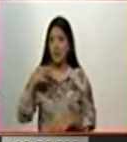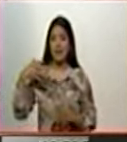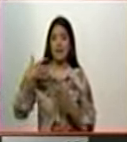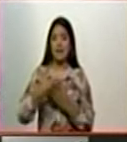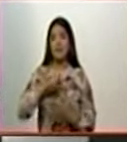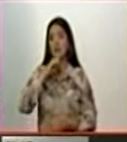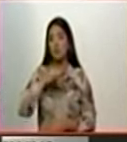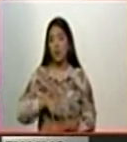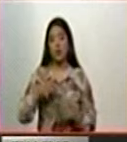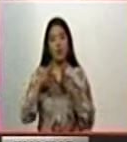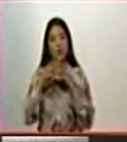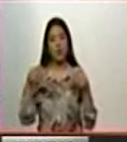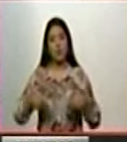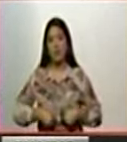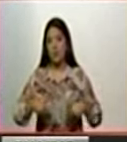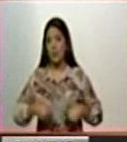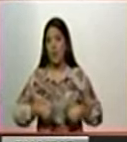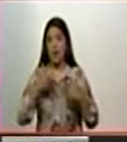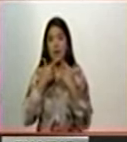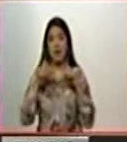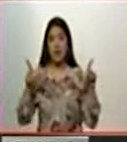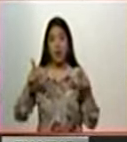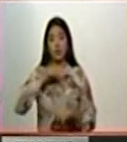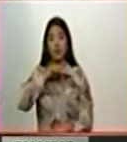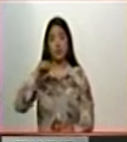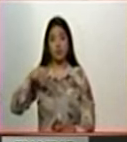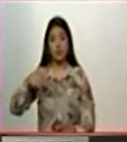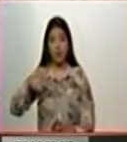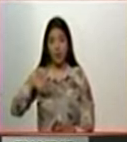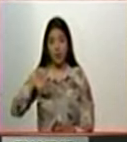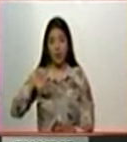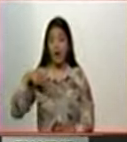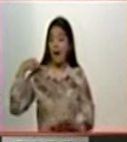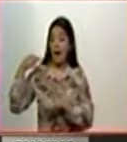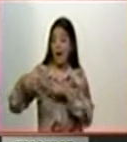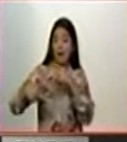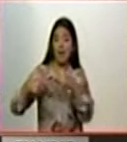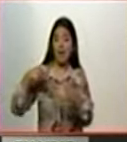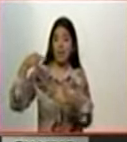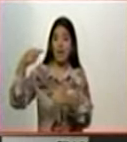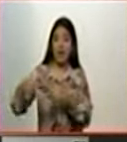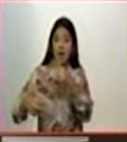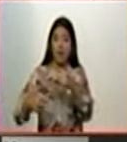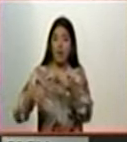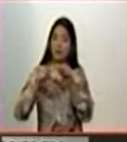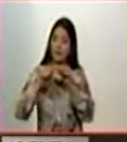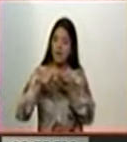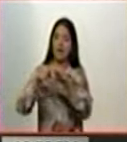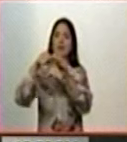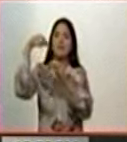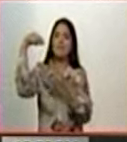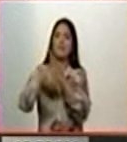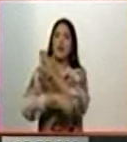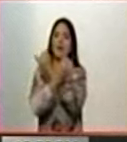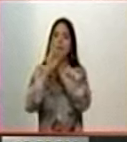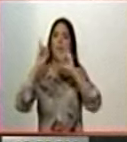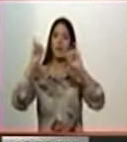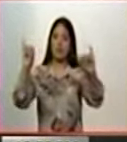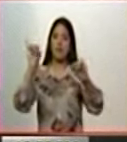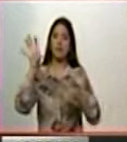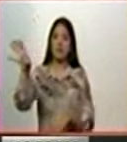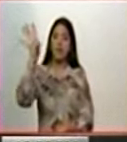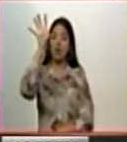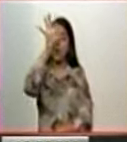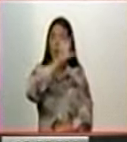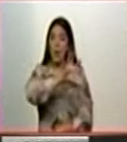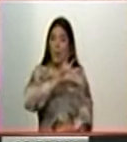hicieron nuestros libertadores. Y nos toca a nosotros, herederos de ese legado, seguir consolidando la independencia de nuestros